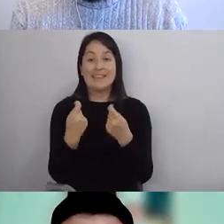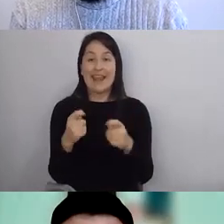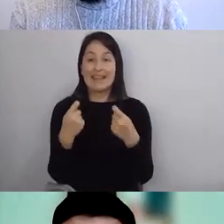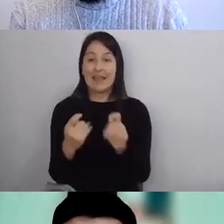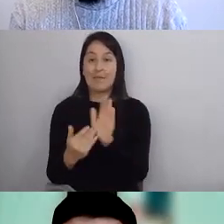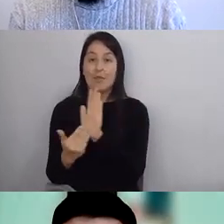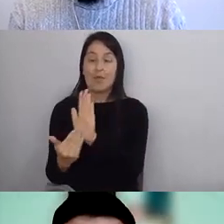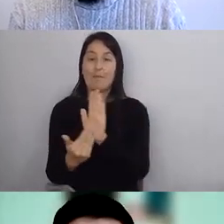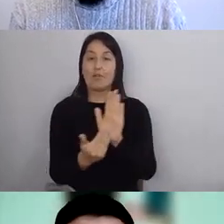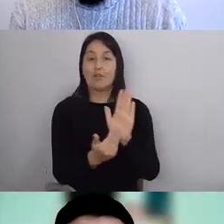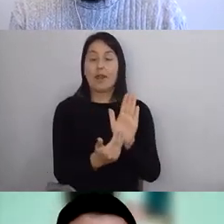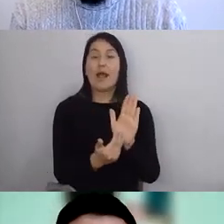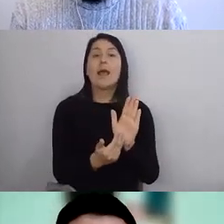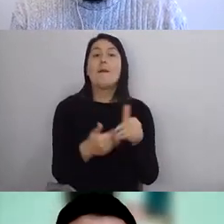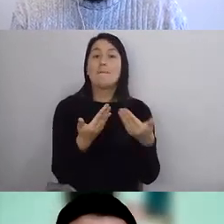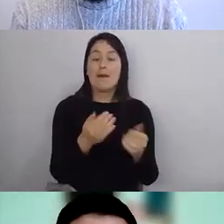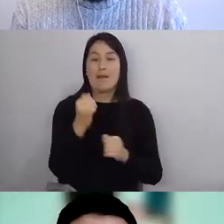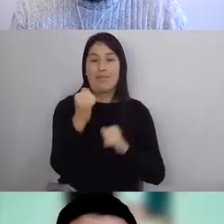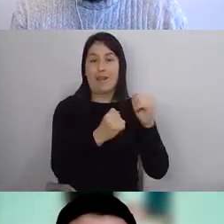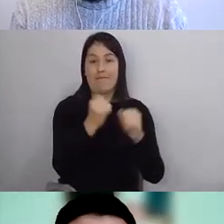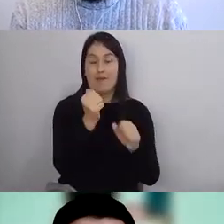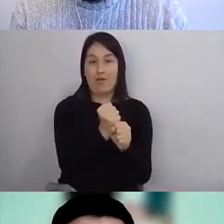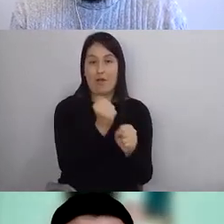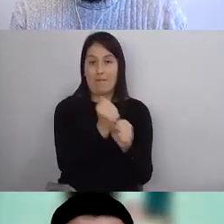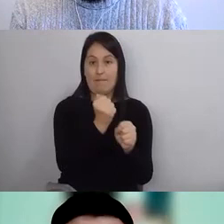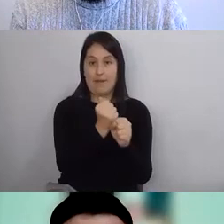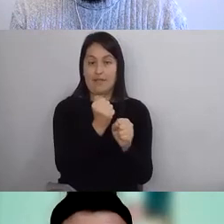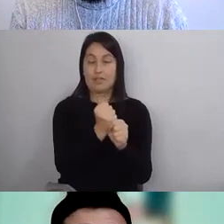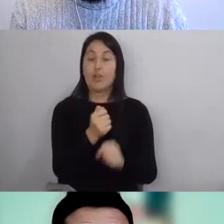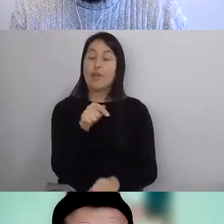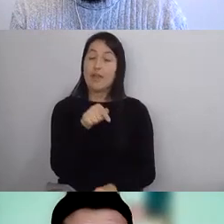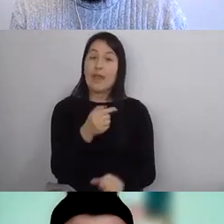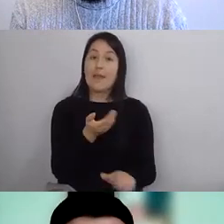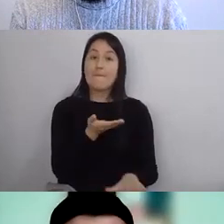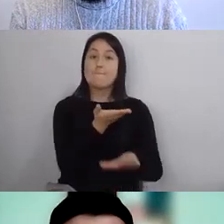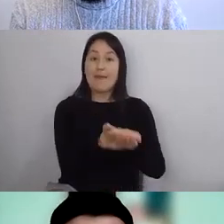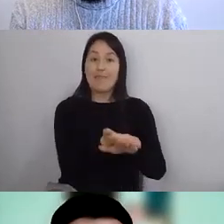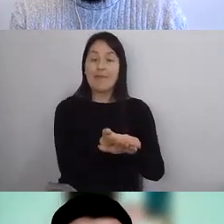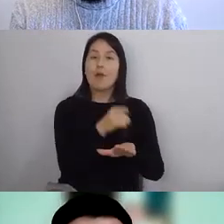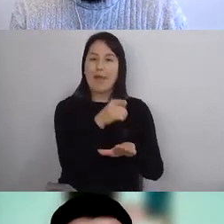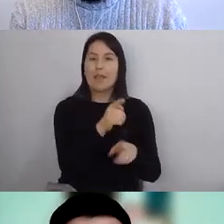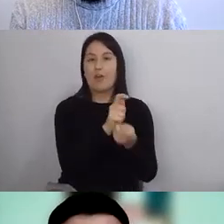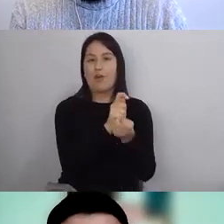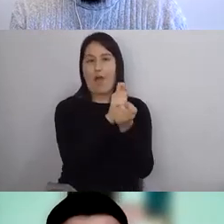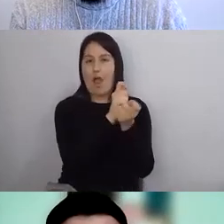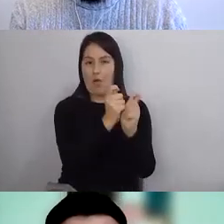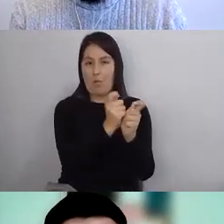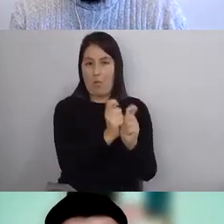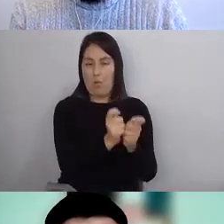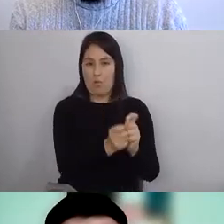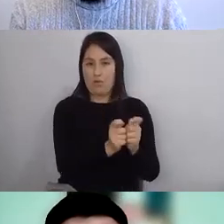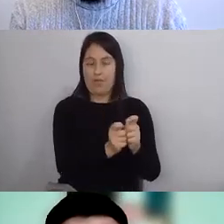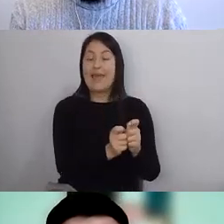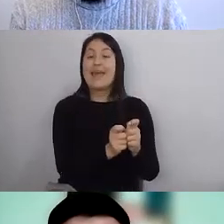en las empresas. Y ahí acuñamos o velamos por estos ajustes razonables que eventualmente las